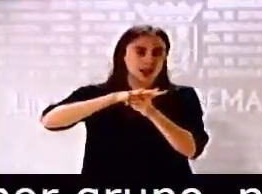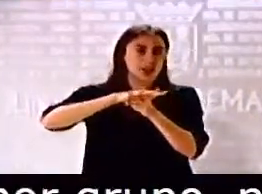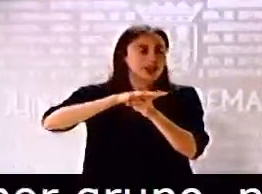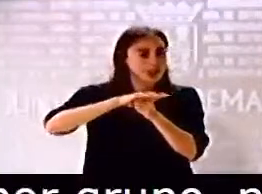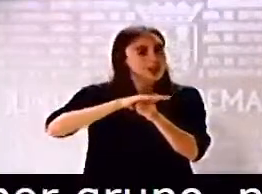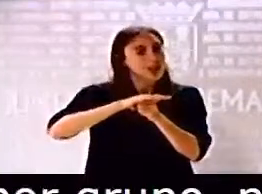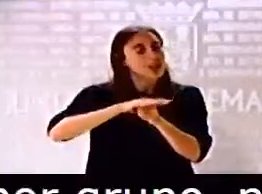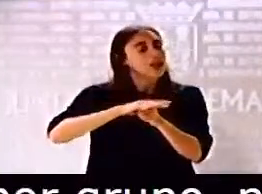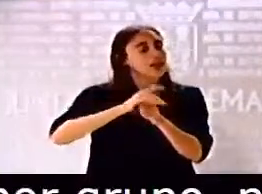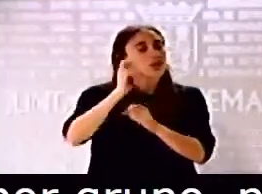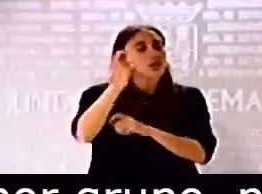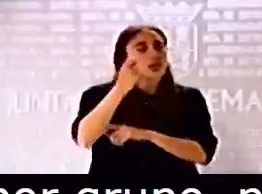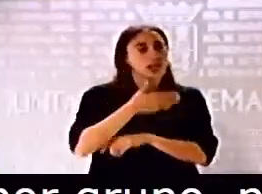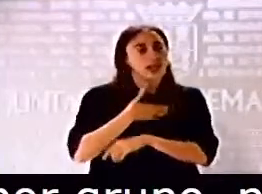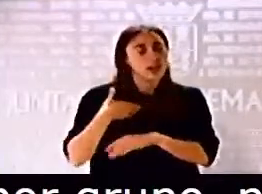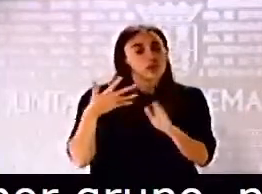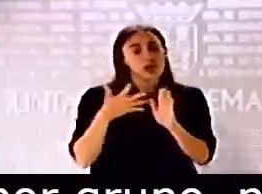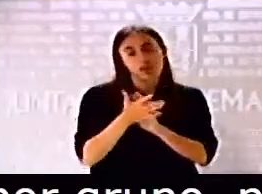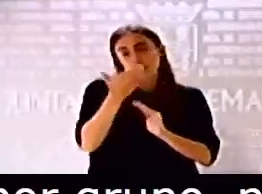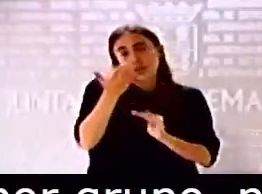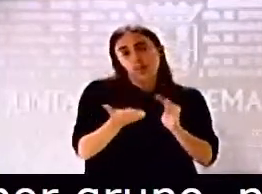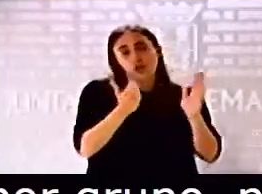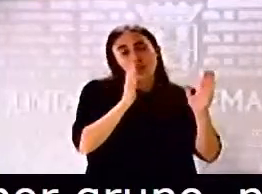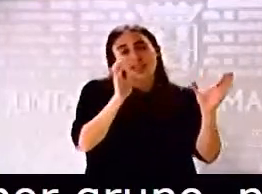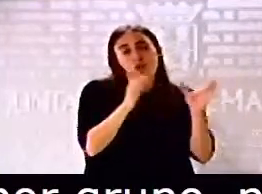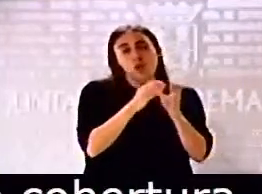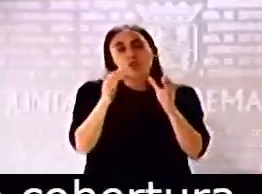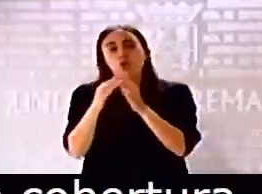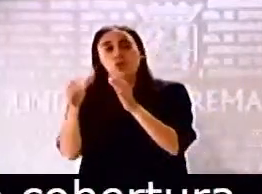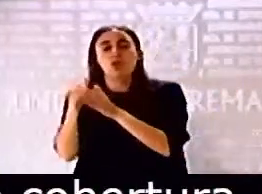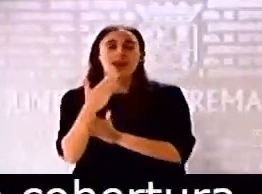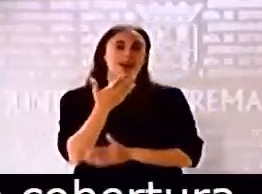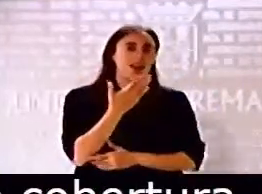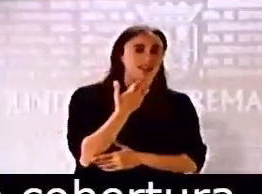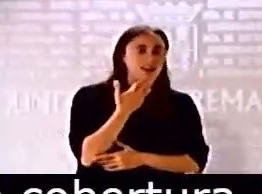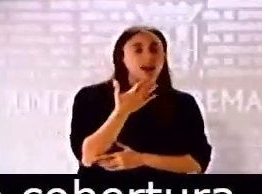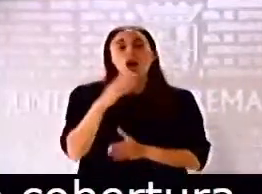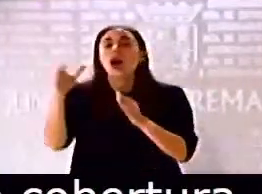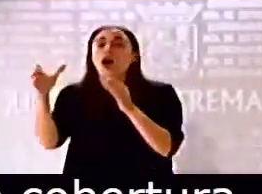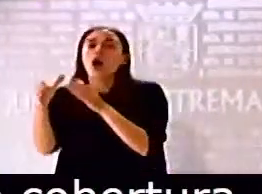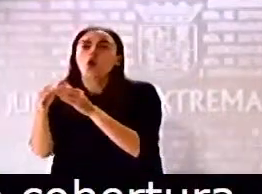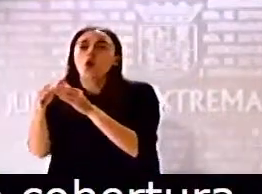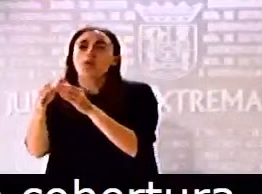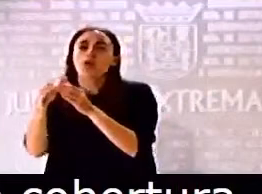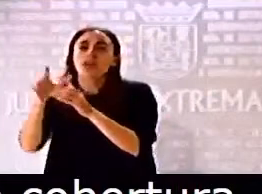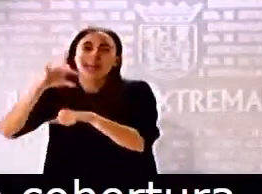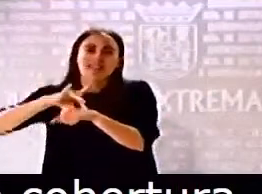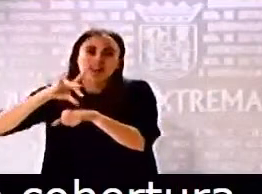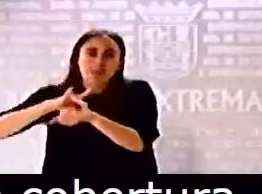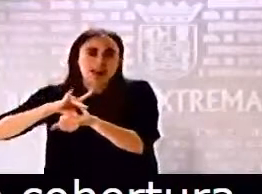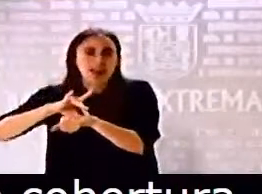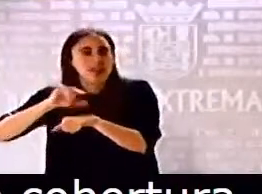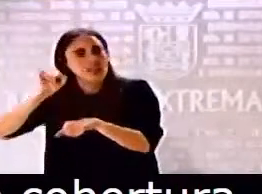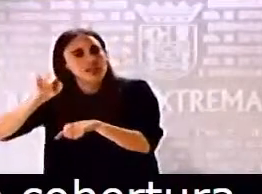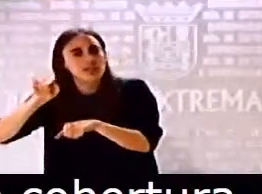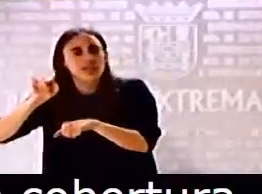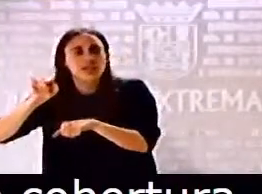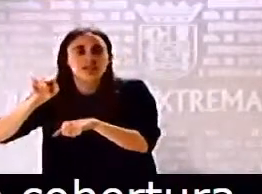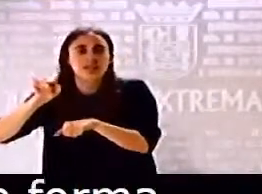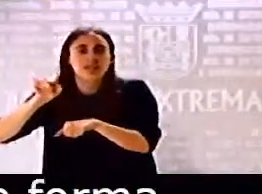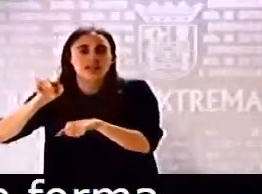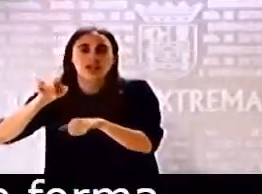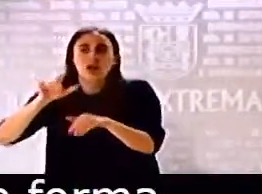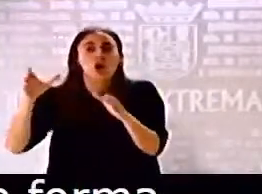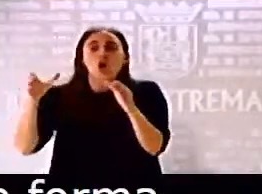edad de forma prioritaria, más que a grupos de enfermedades que sin duda ninguna pueden estar